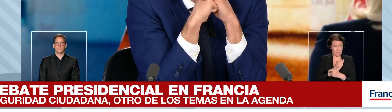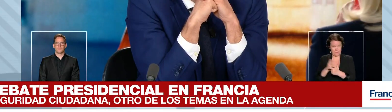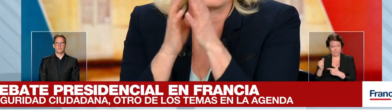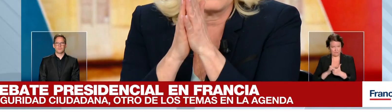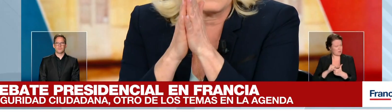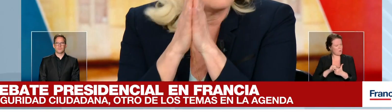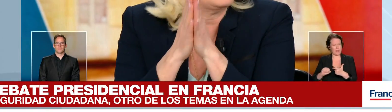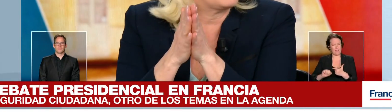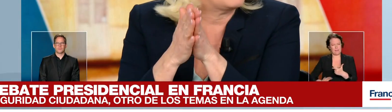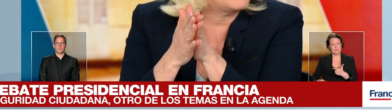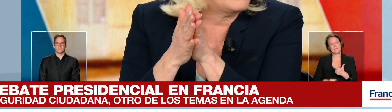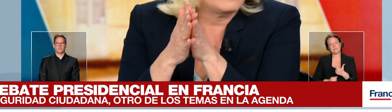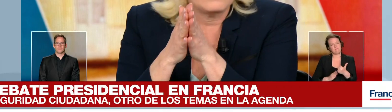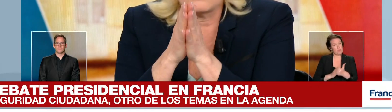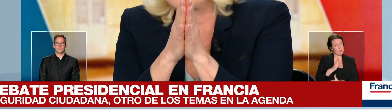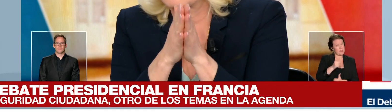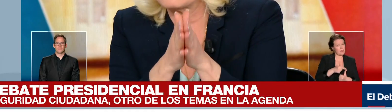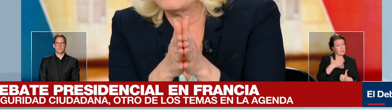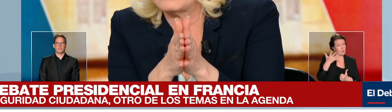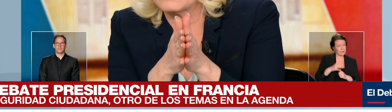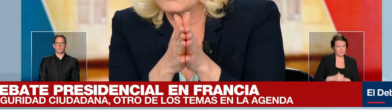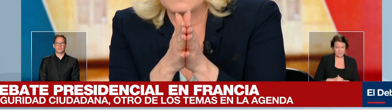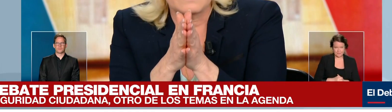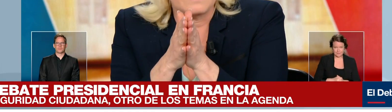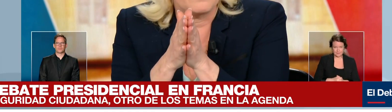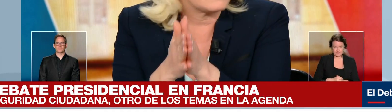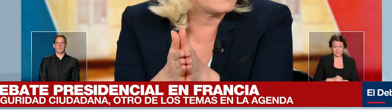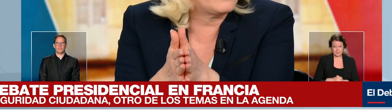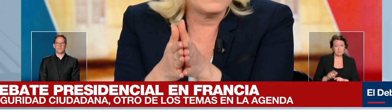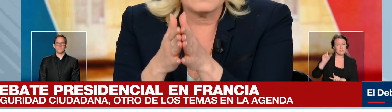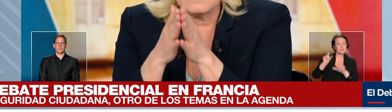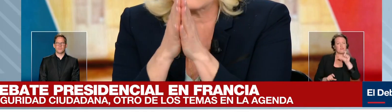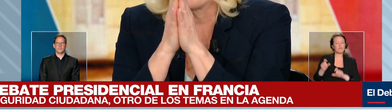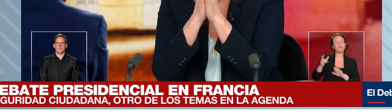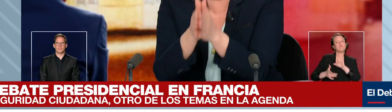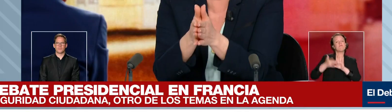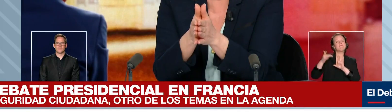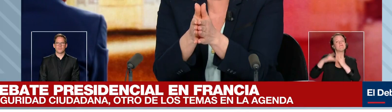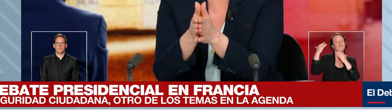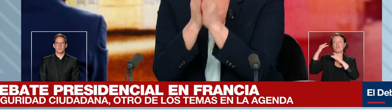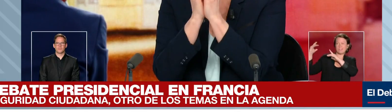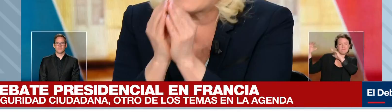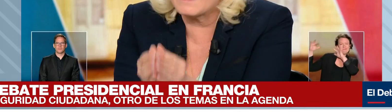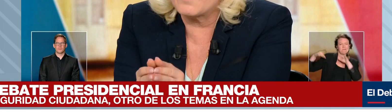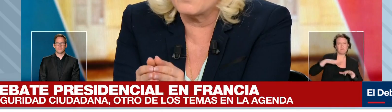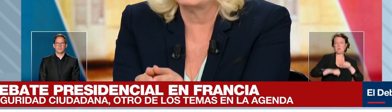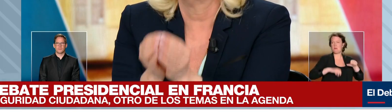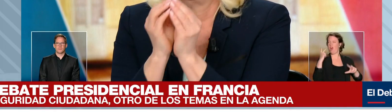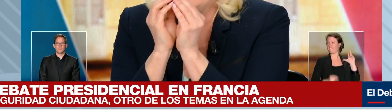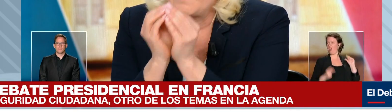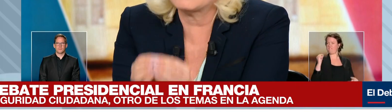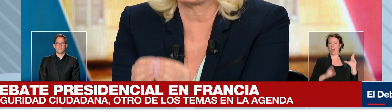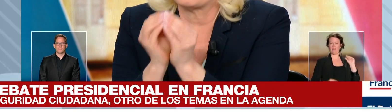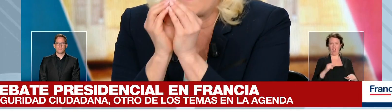cosas prioritariamente. En primer lugar, hay que resolver el problema de la inmigración anárquica y masiva, porque, y esto lo